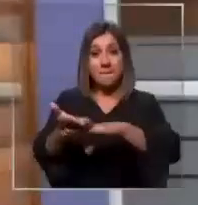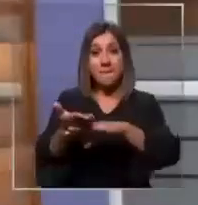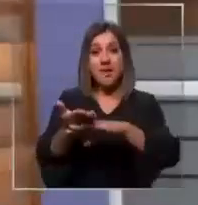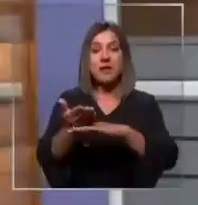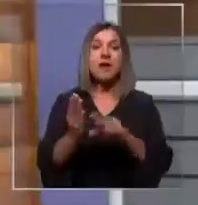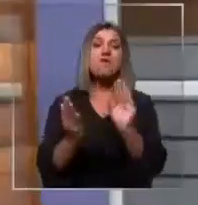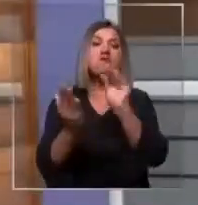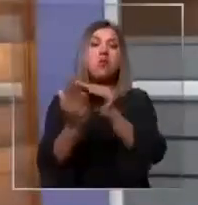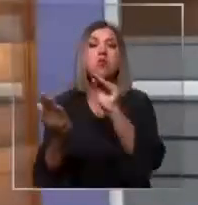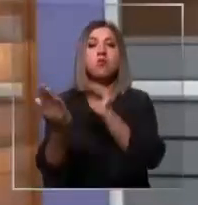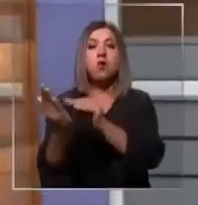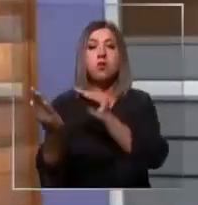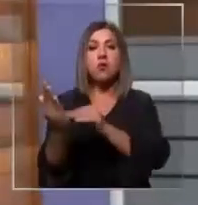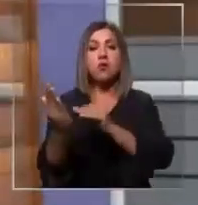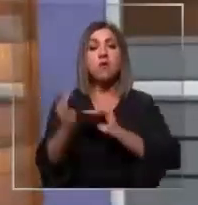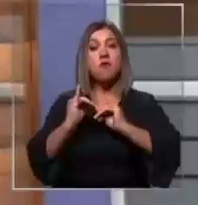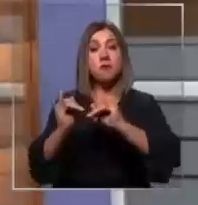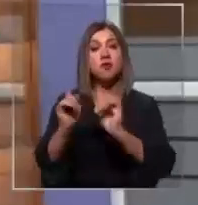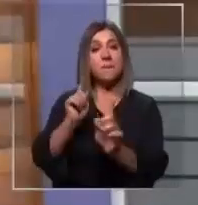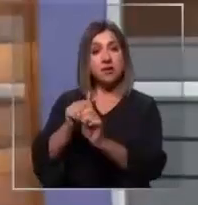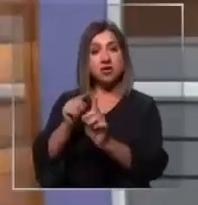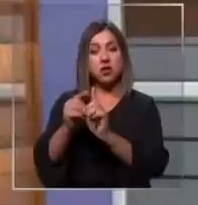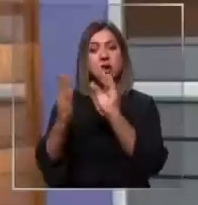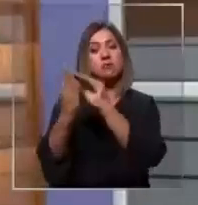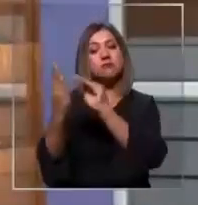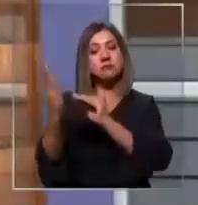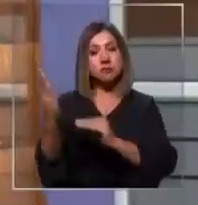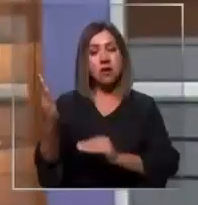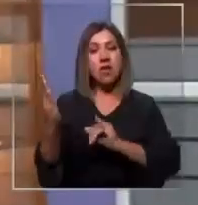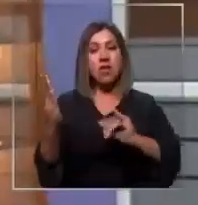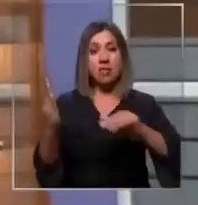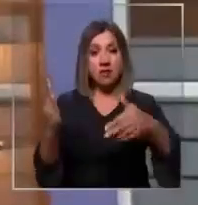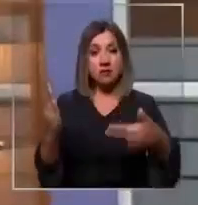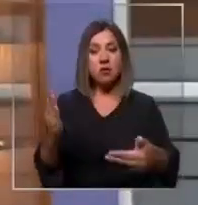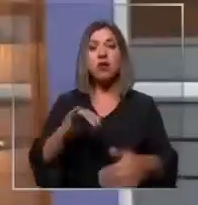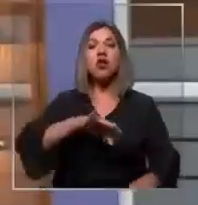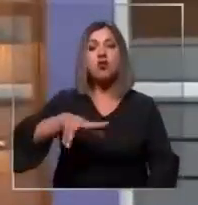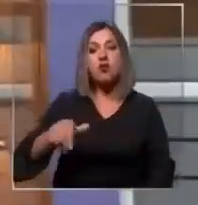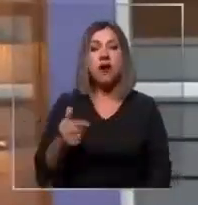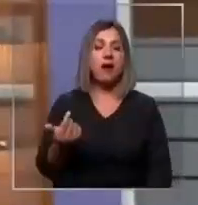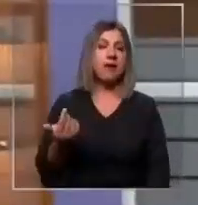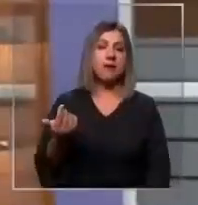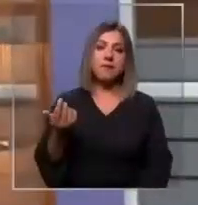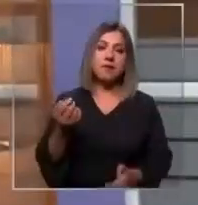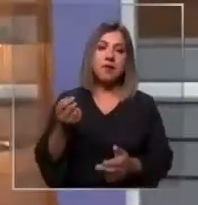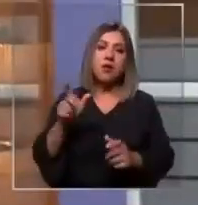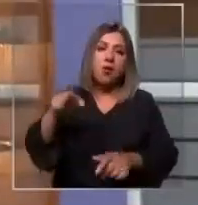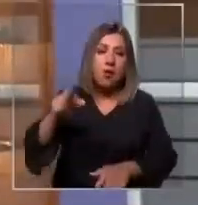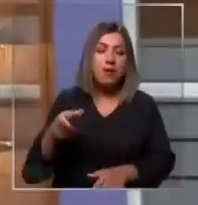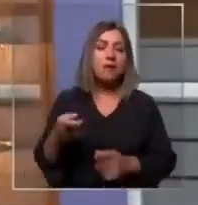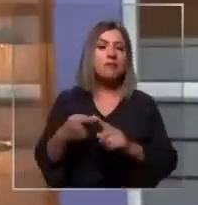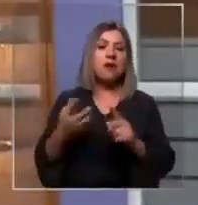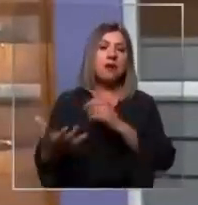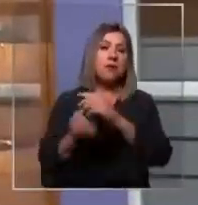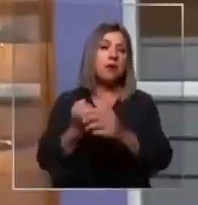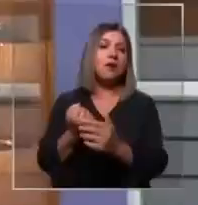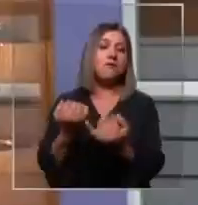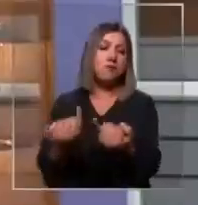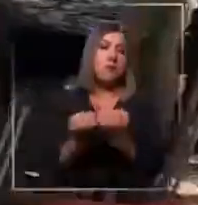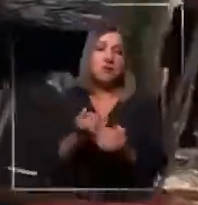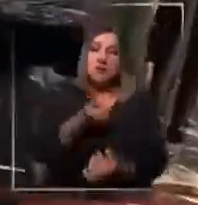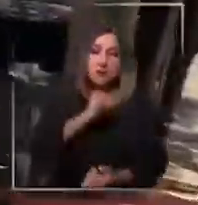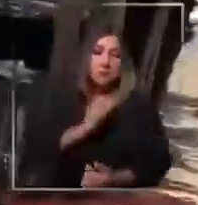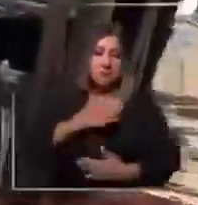algún tipo de información personal y eso hace que después puedan robar tu cuenta o acceder con tus datos o capturar información